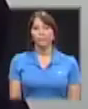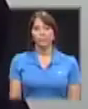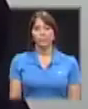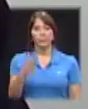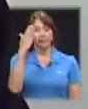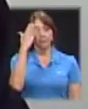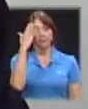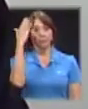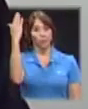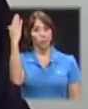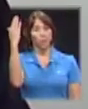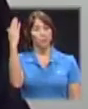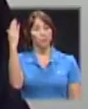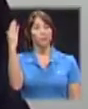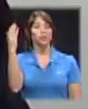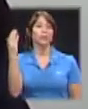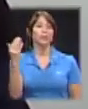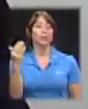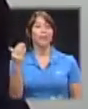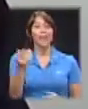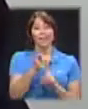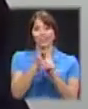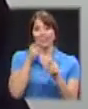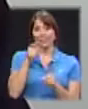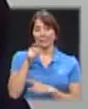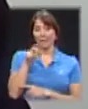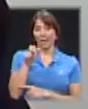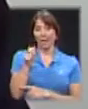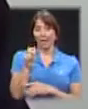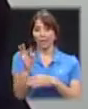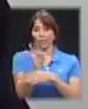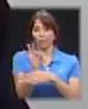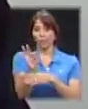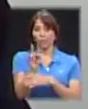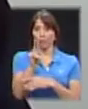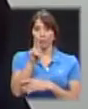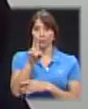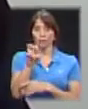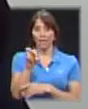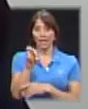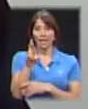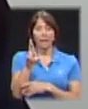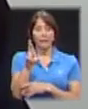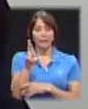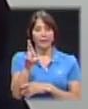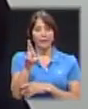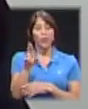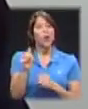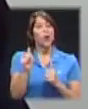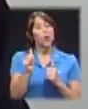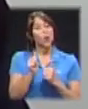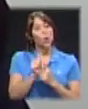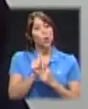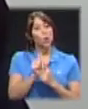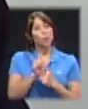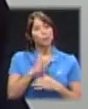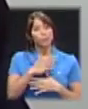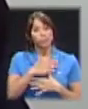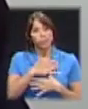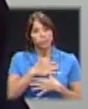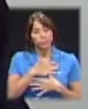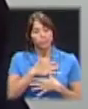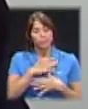Les saludamos con pesar desde Canal UCR porque el doctor honoris causa de